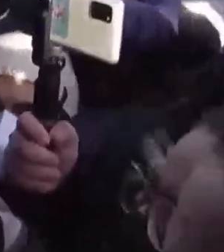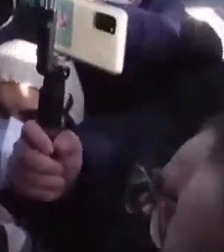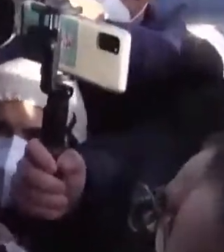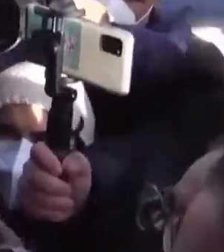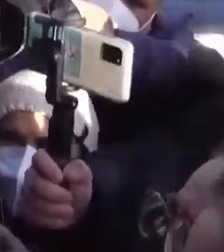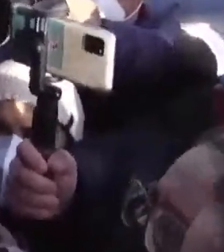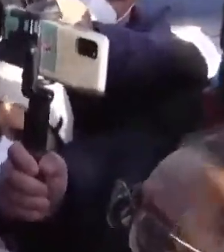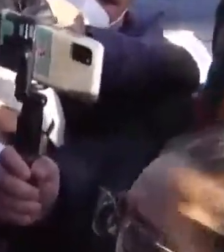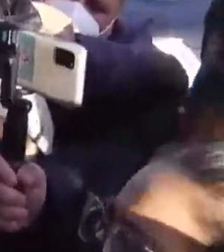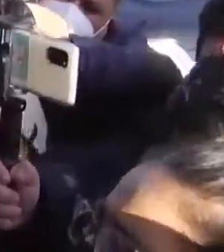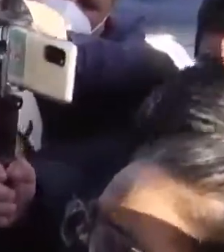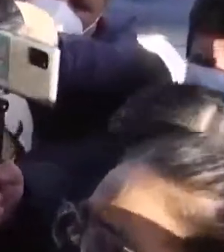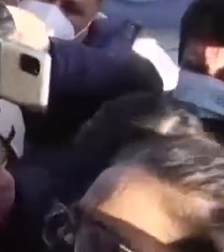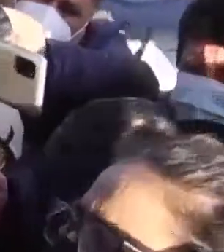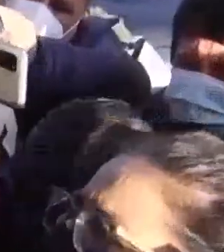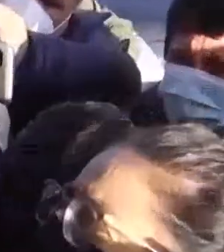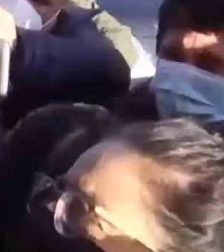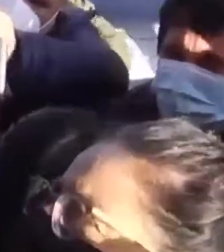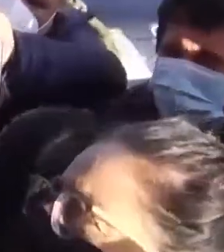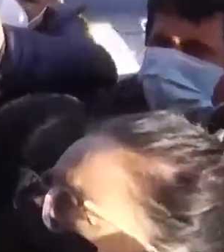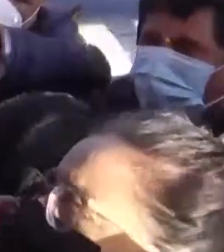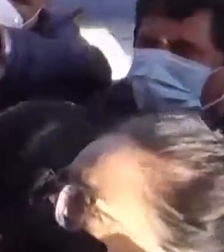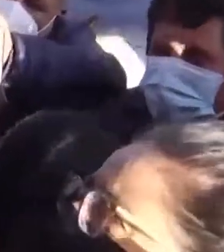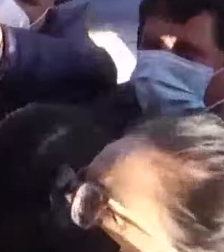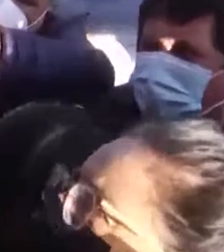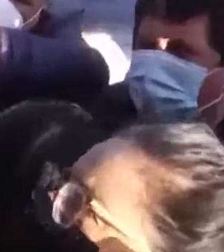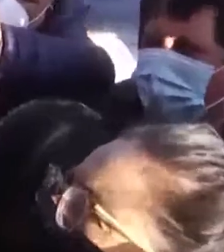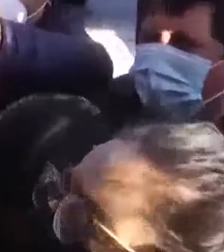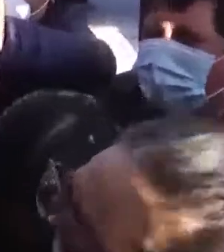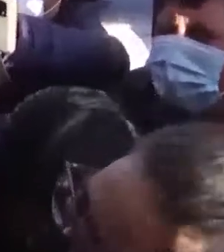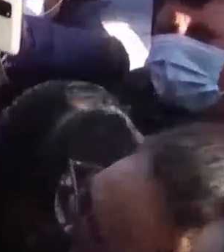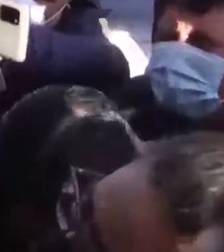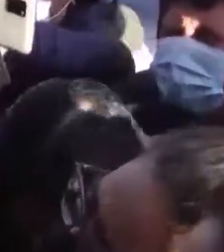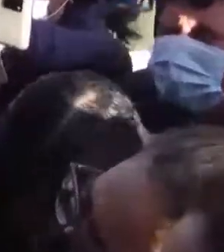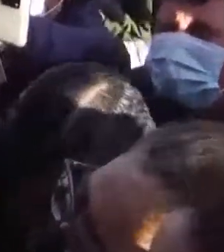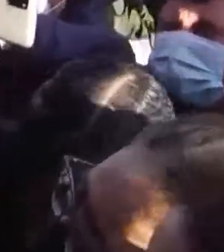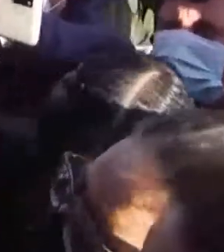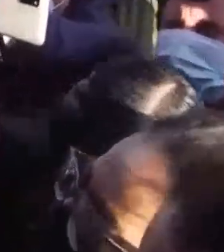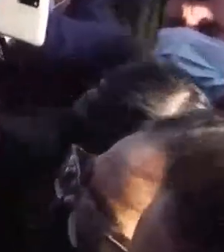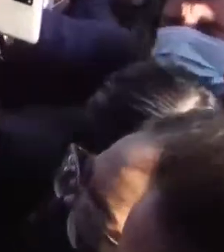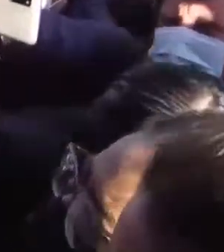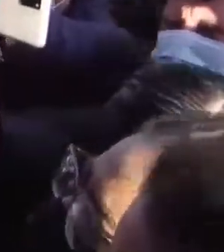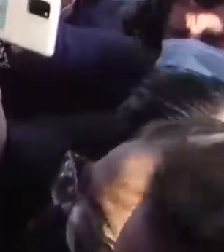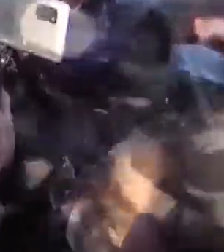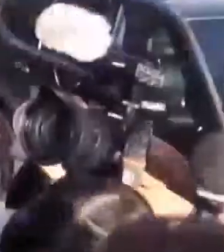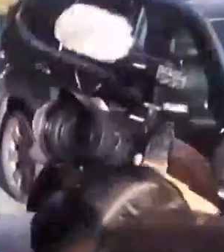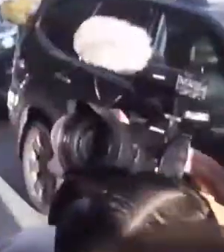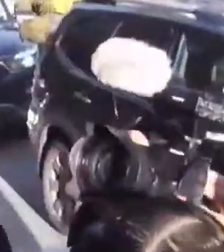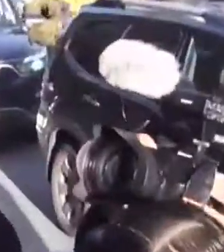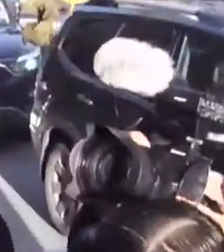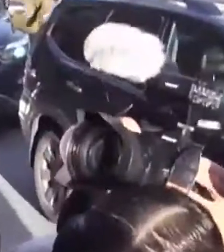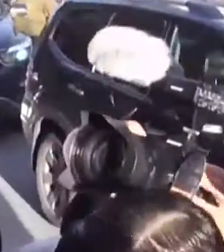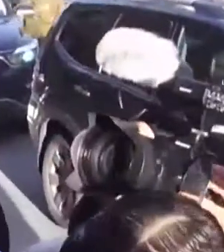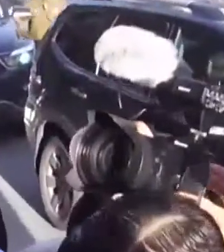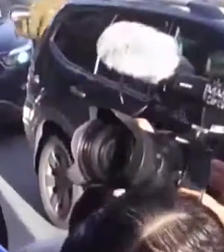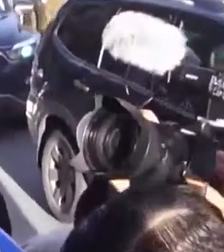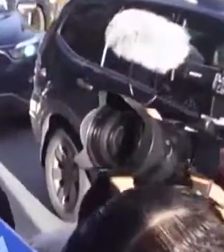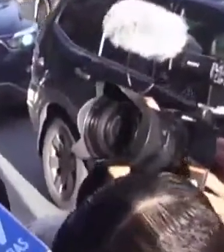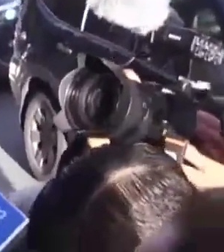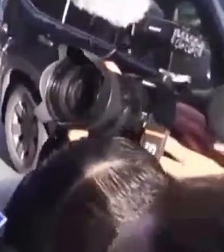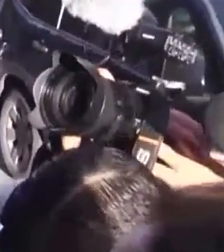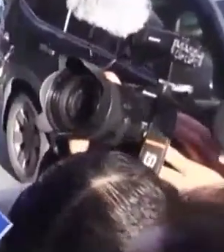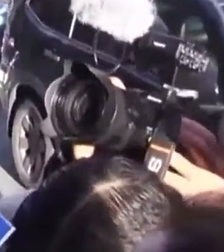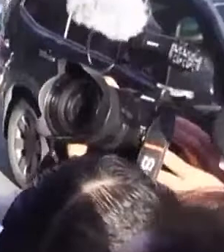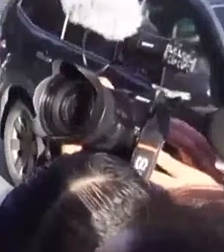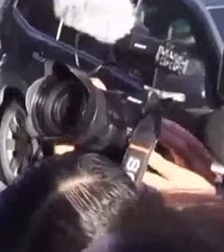una delincuencia vinculada al narco que está creciendo en Chile hace mucho rato y nosotros no vamos a quedarnos de brazos cruzados ante ello. Y por cierto,